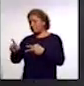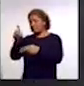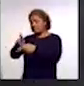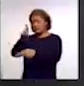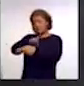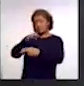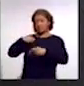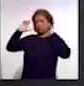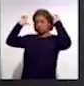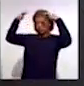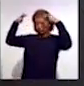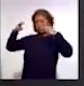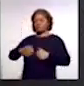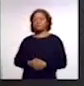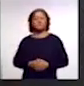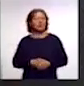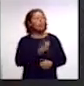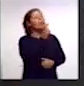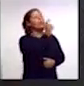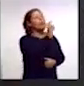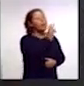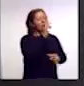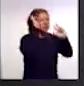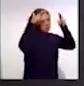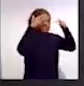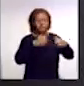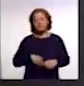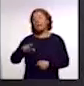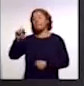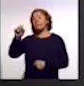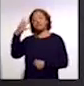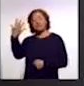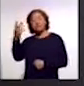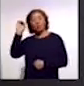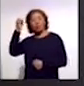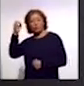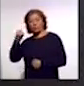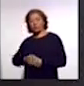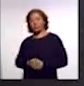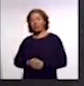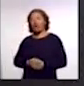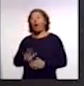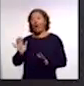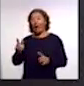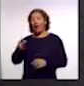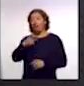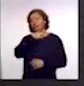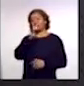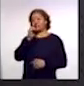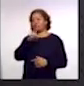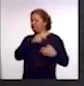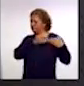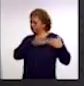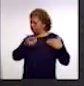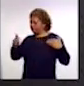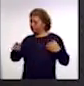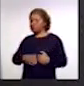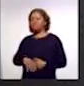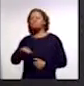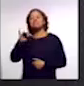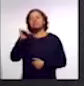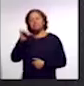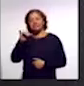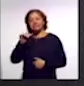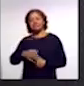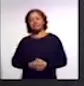puede ser que fecha de coronar el 25 de octubre dos años es un rato atrás y ya y cómo te podemos encontrar